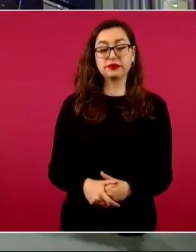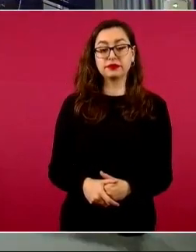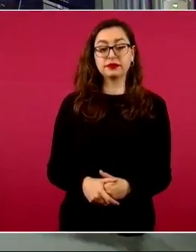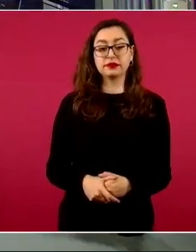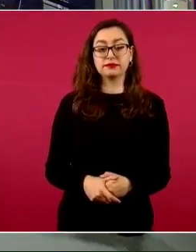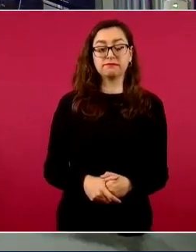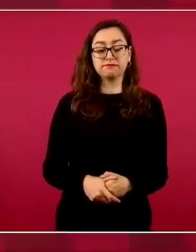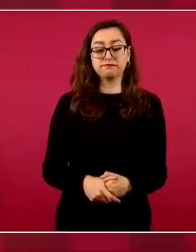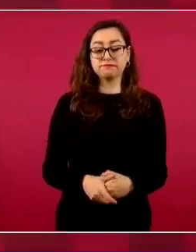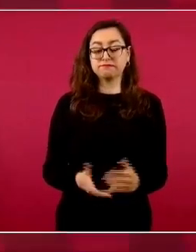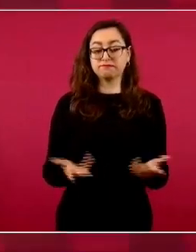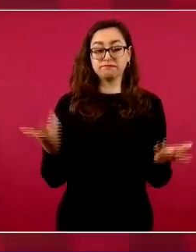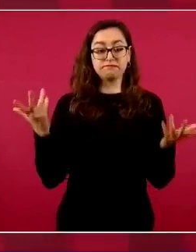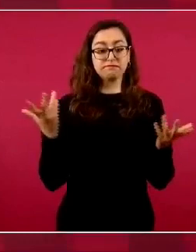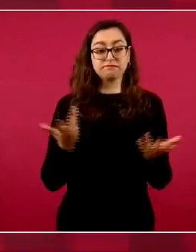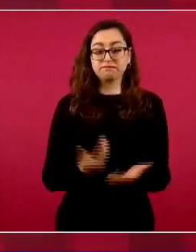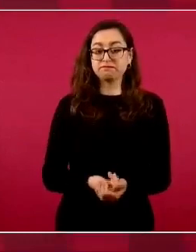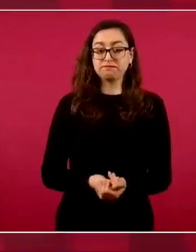Y